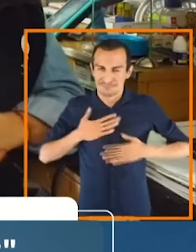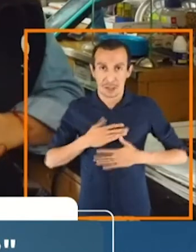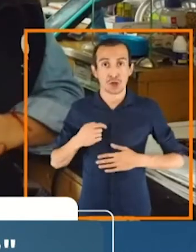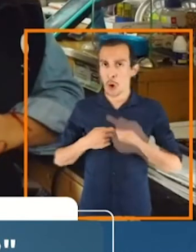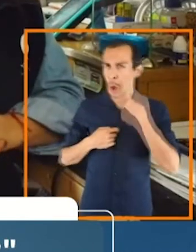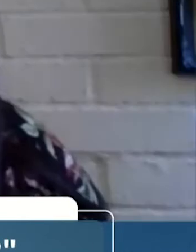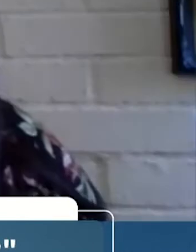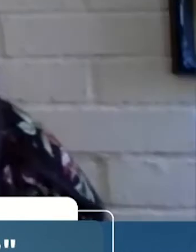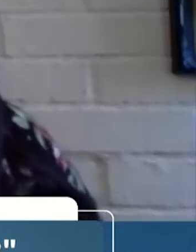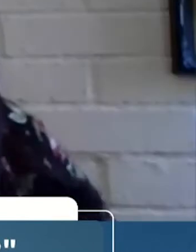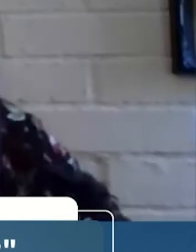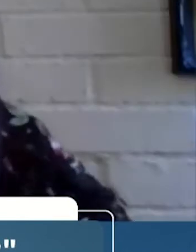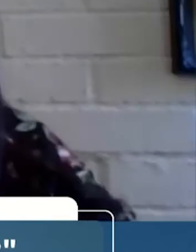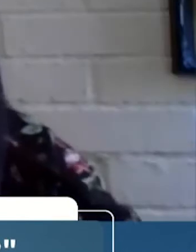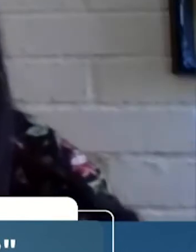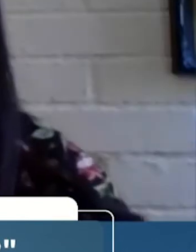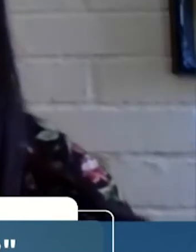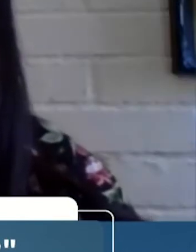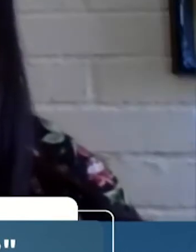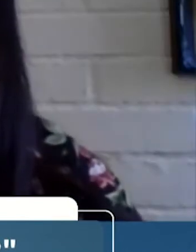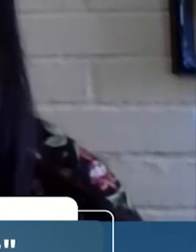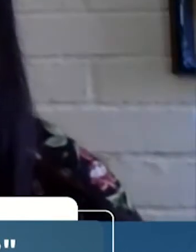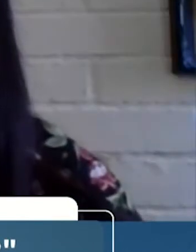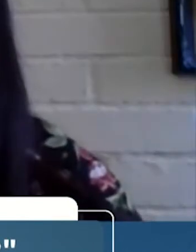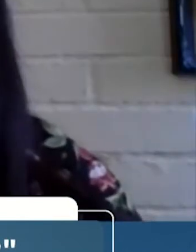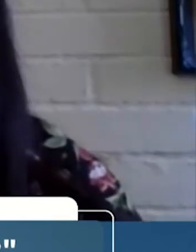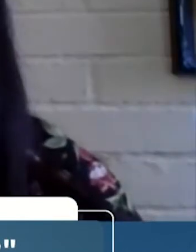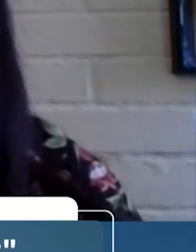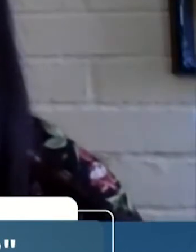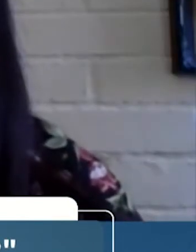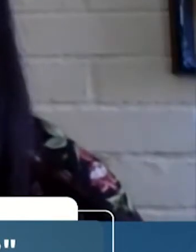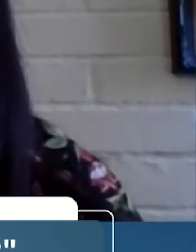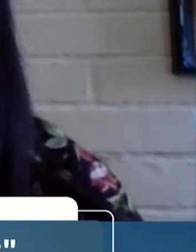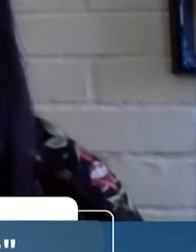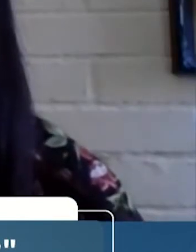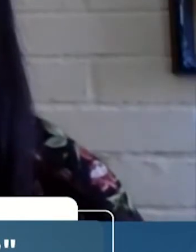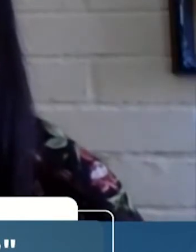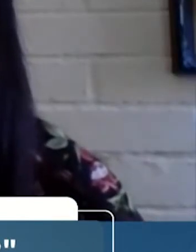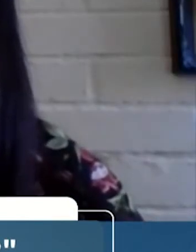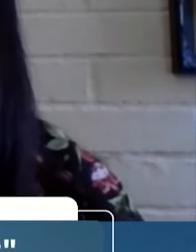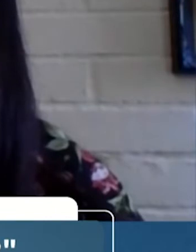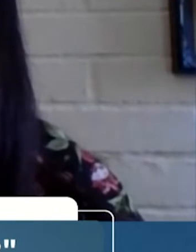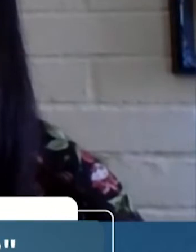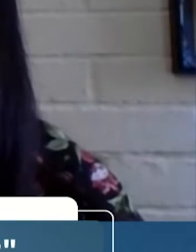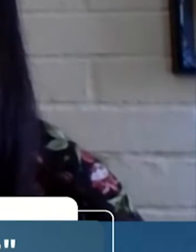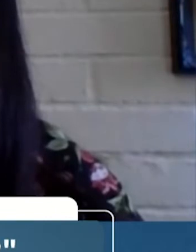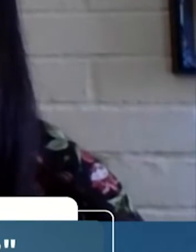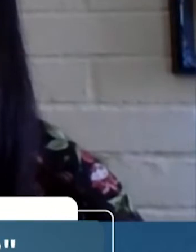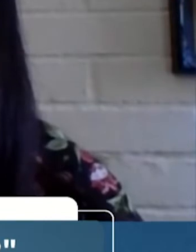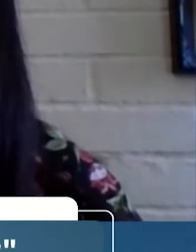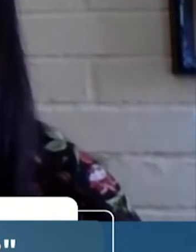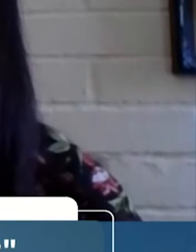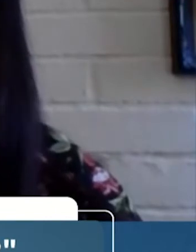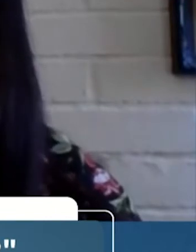pasa entre las mentorías, entre las capacitaciones para conocer a los ganadores?